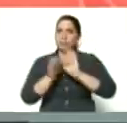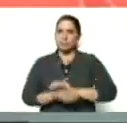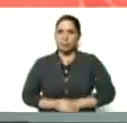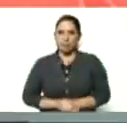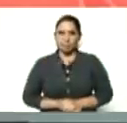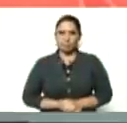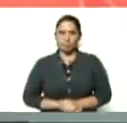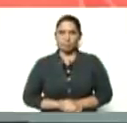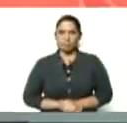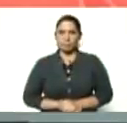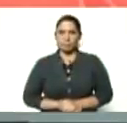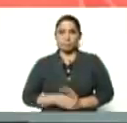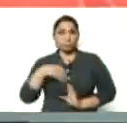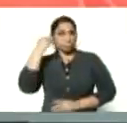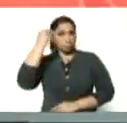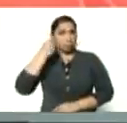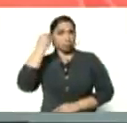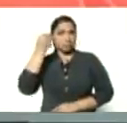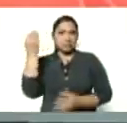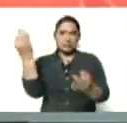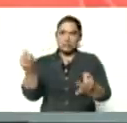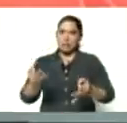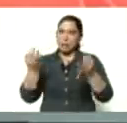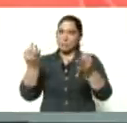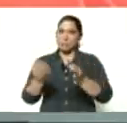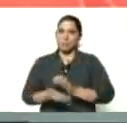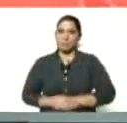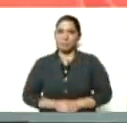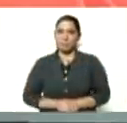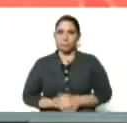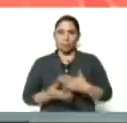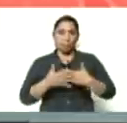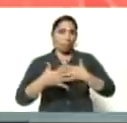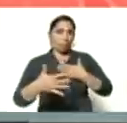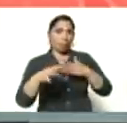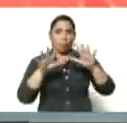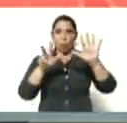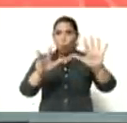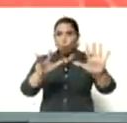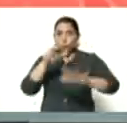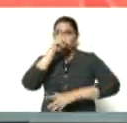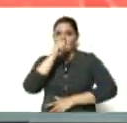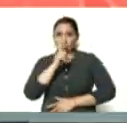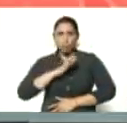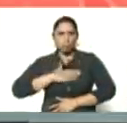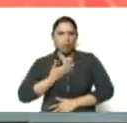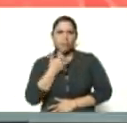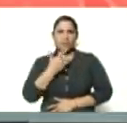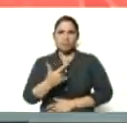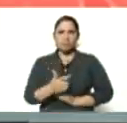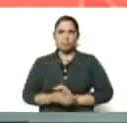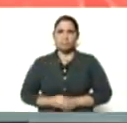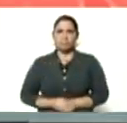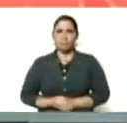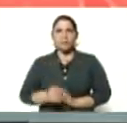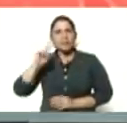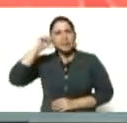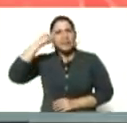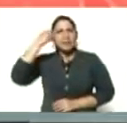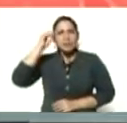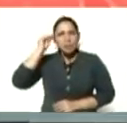lugar a dudas, y creo que será así por siempre. Han pasado 8 años y uno puede decir, el recuerdo